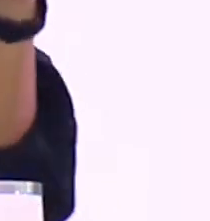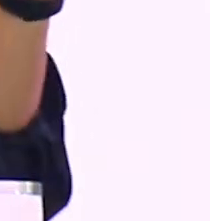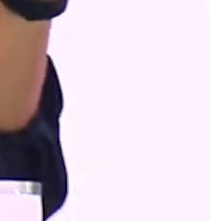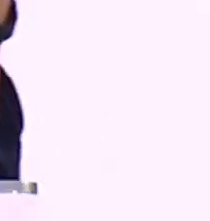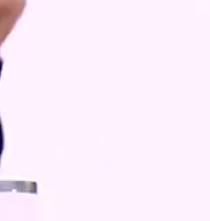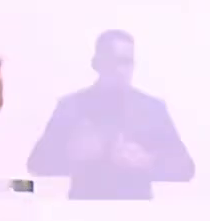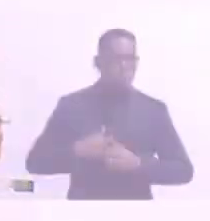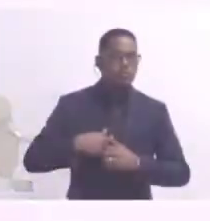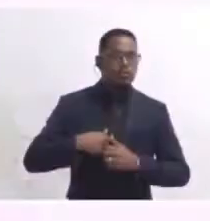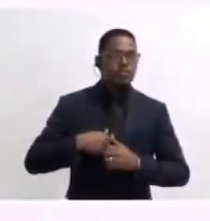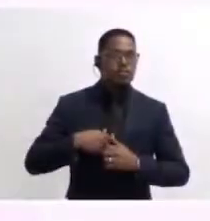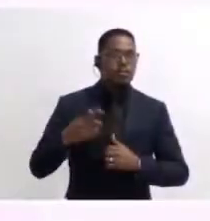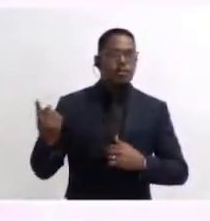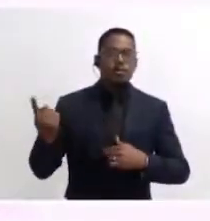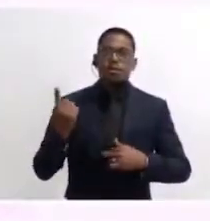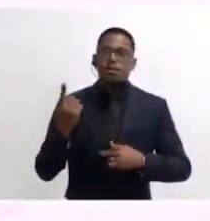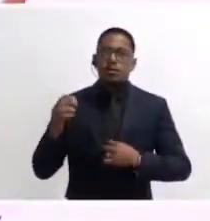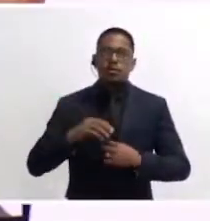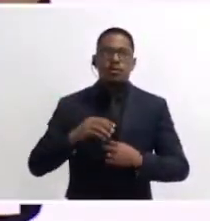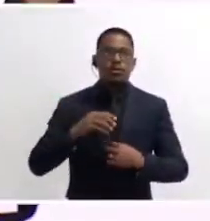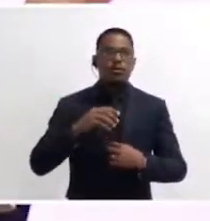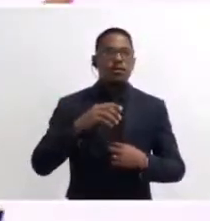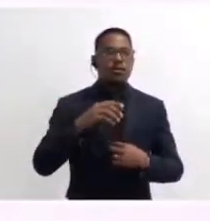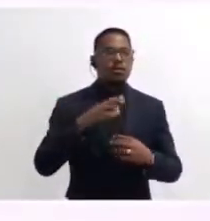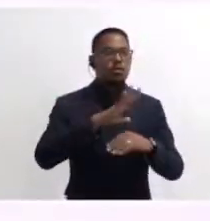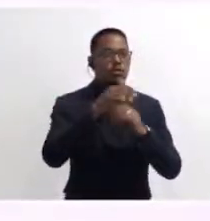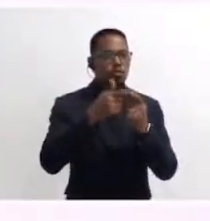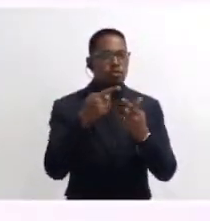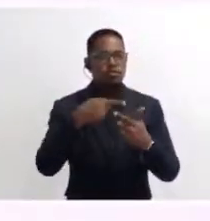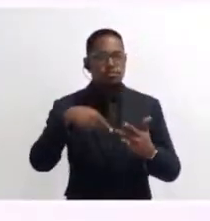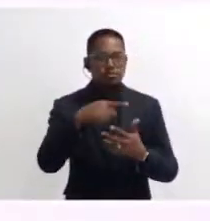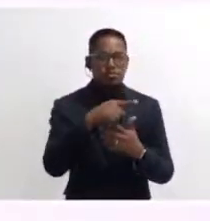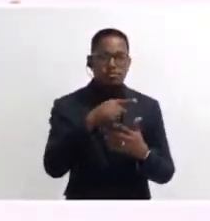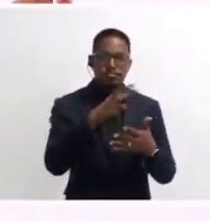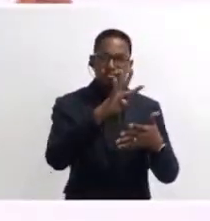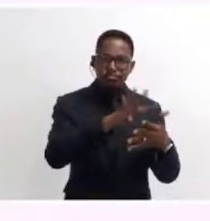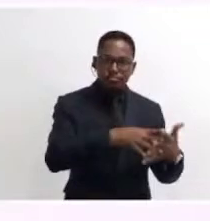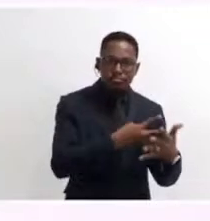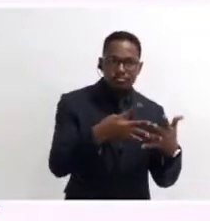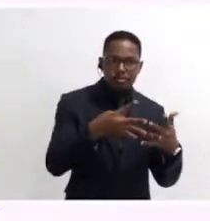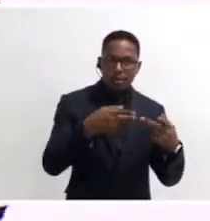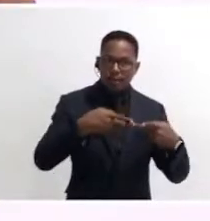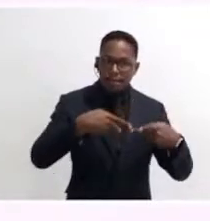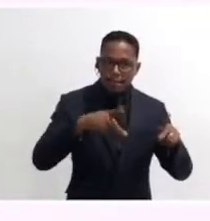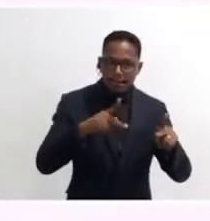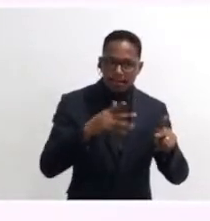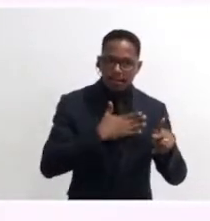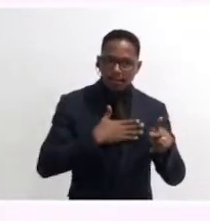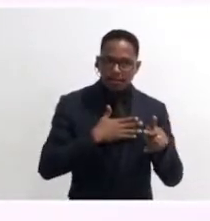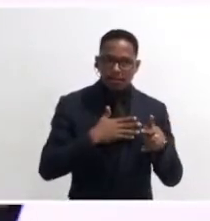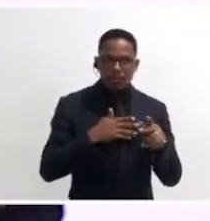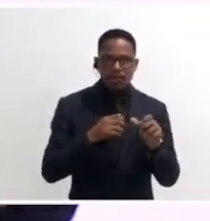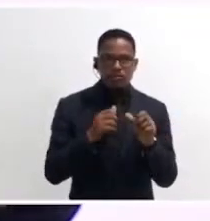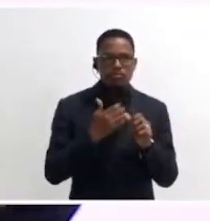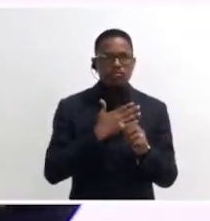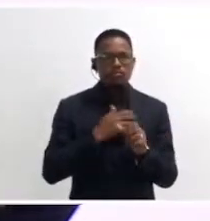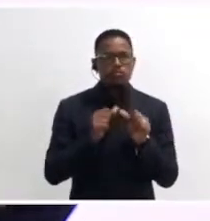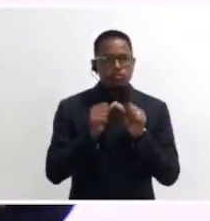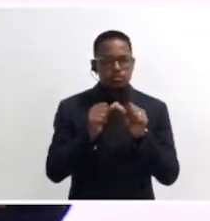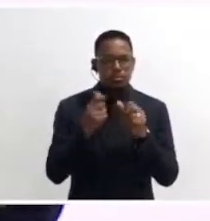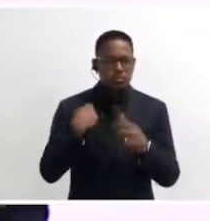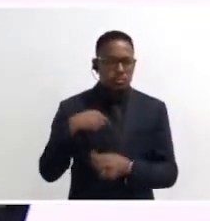porque en lo que bajan los señores, a quienes por supuesto si su agenda se lo permite, les invitamos a que permanezcan